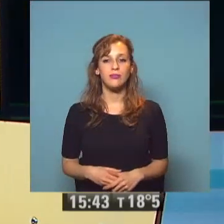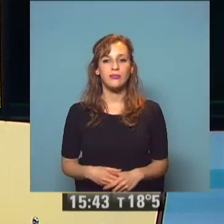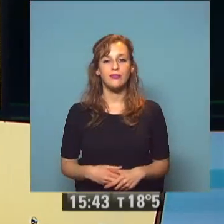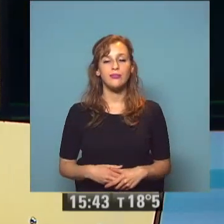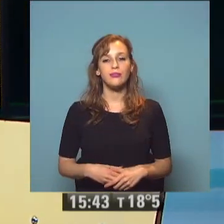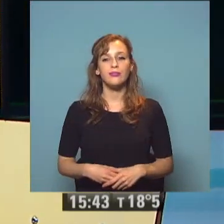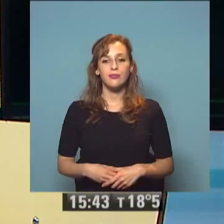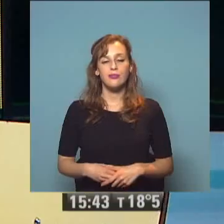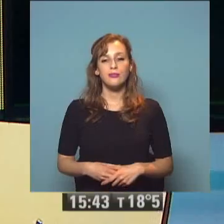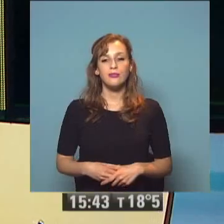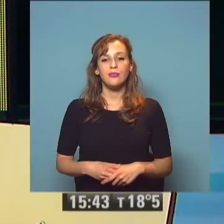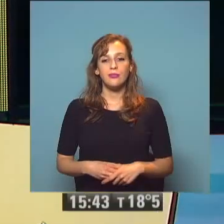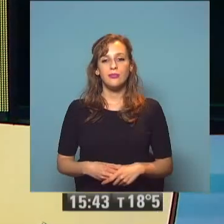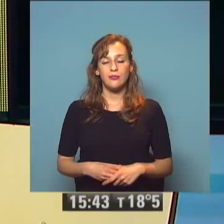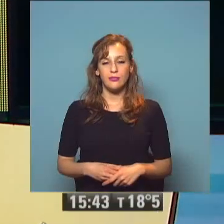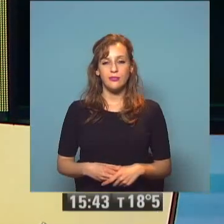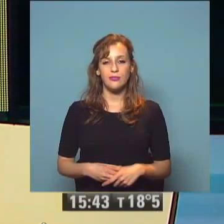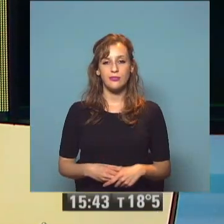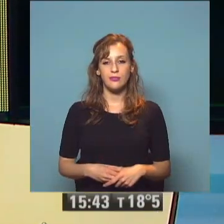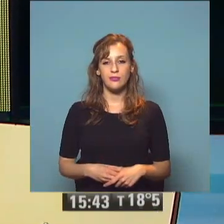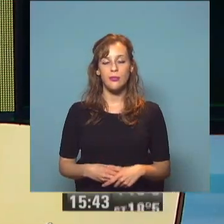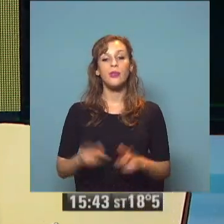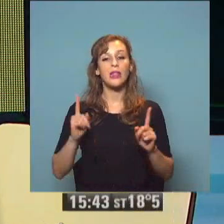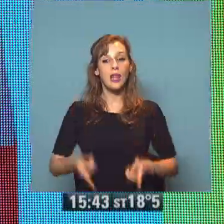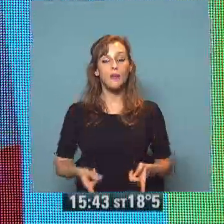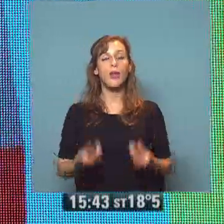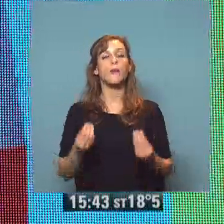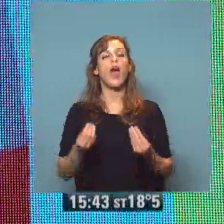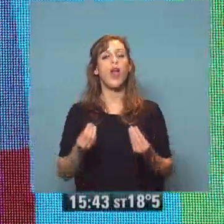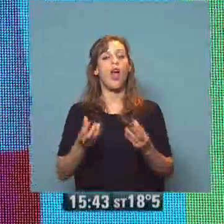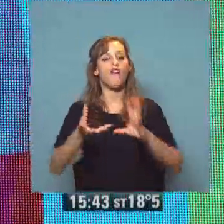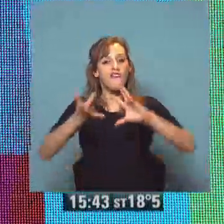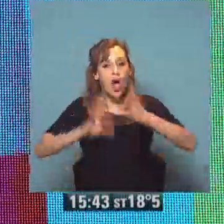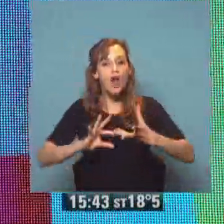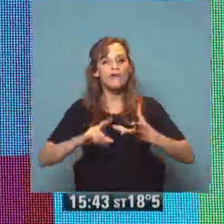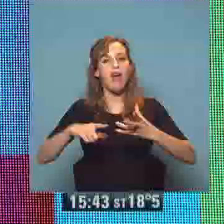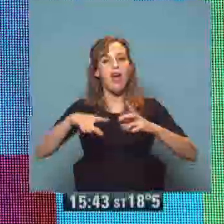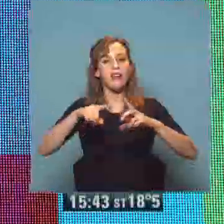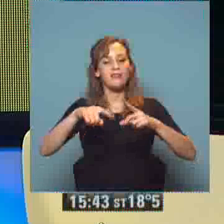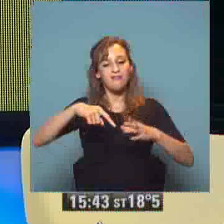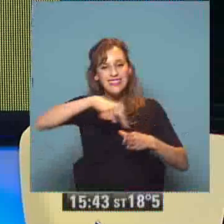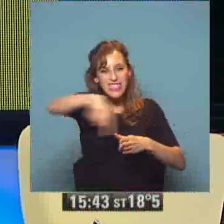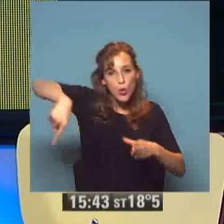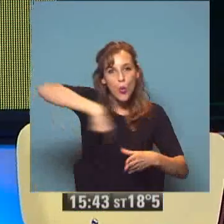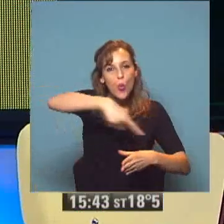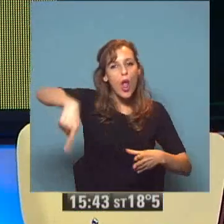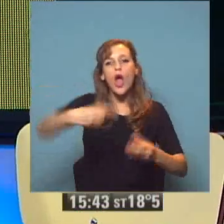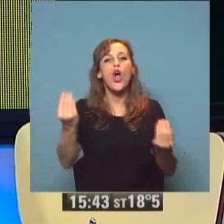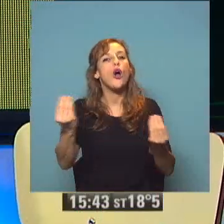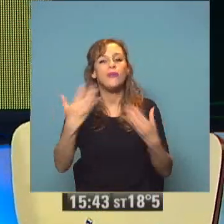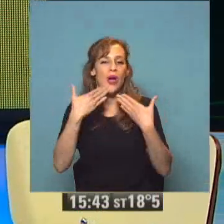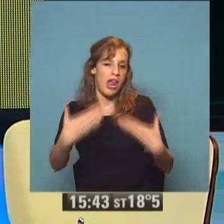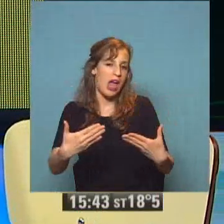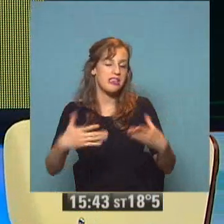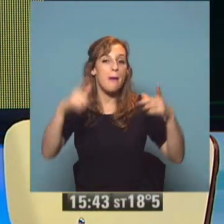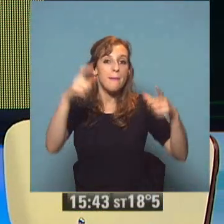parientes. Y para hacer un círculo, era un plato, ¿no? Poníamos un plato. Un círculo, podemos hacer el dibujo con un plato o con un vaso, si quiero hacer